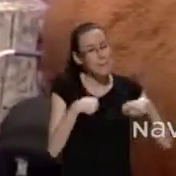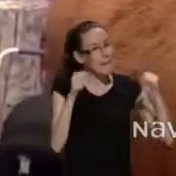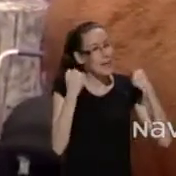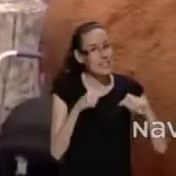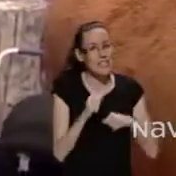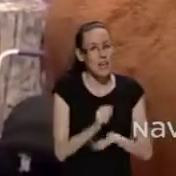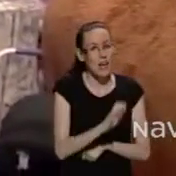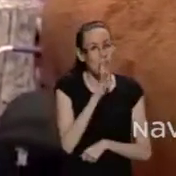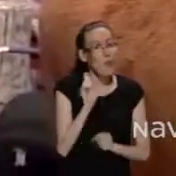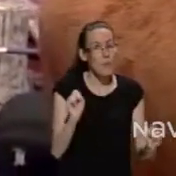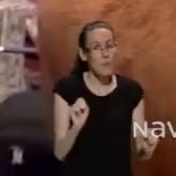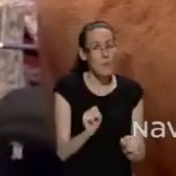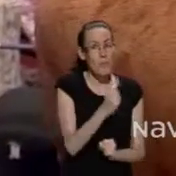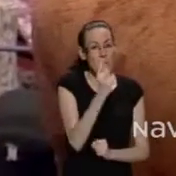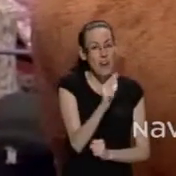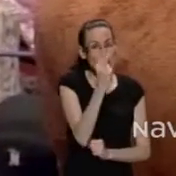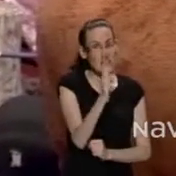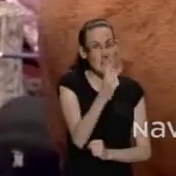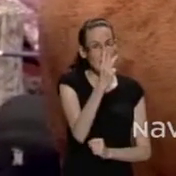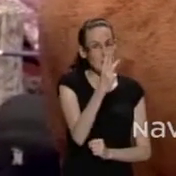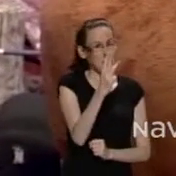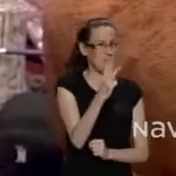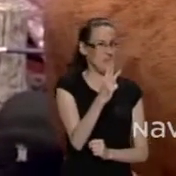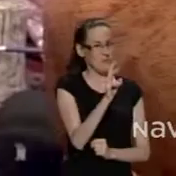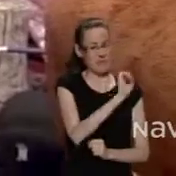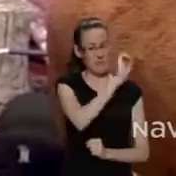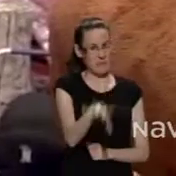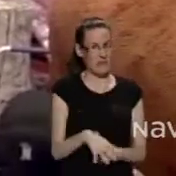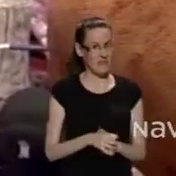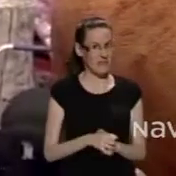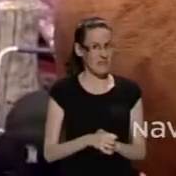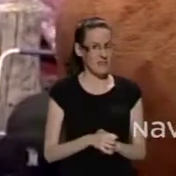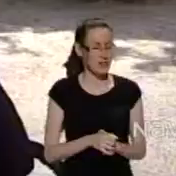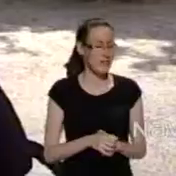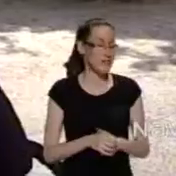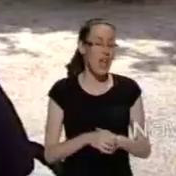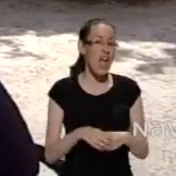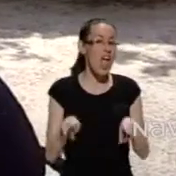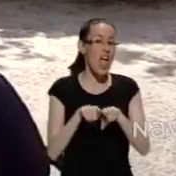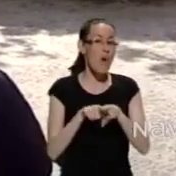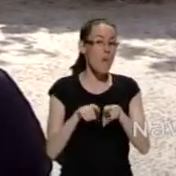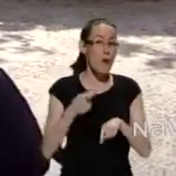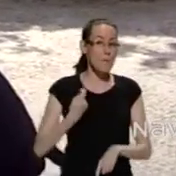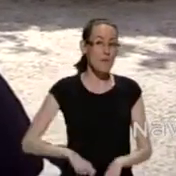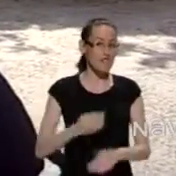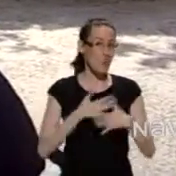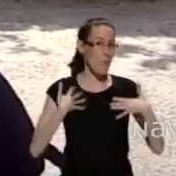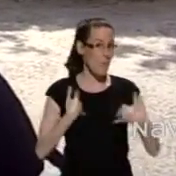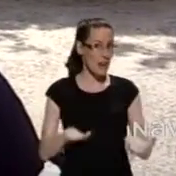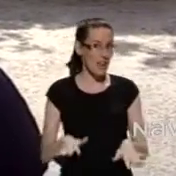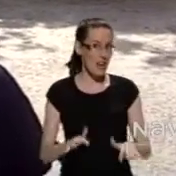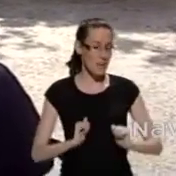varios tuve que tirar. Los primeros no me salían como yo quería. Sí, como en todos los oficios y todos los trabajos, al principio,